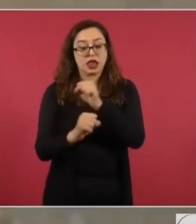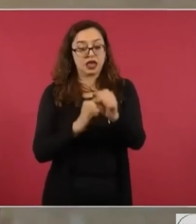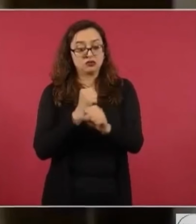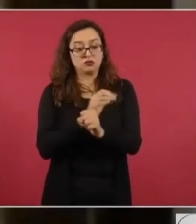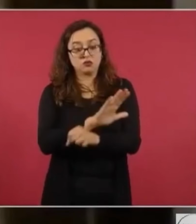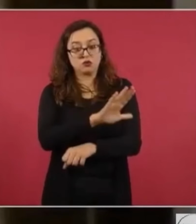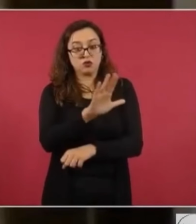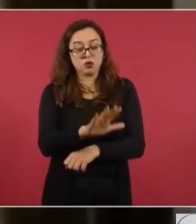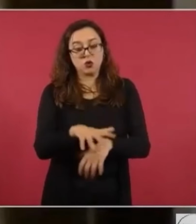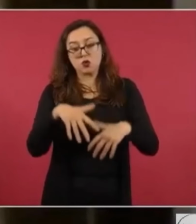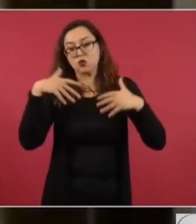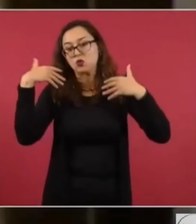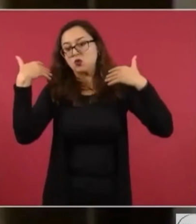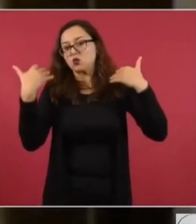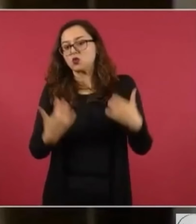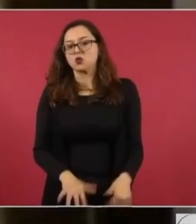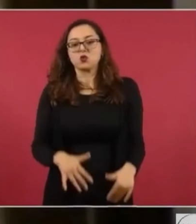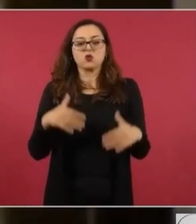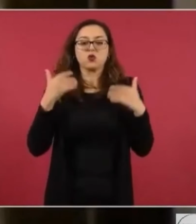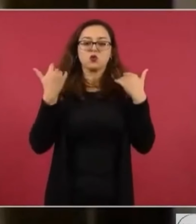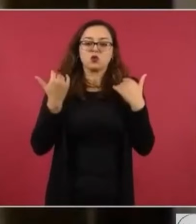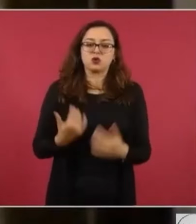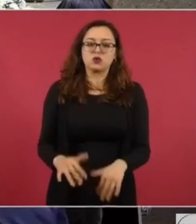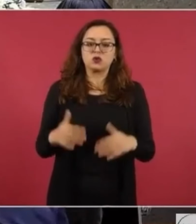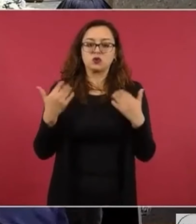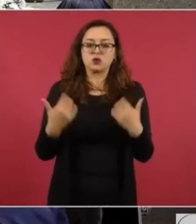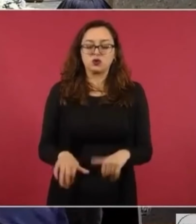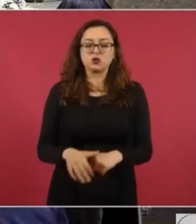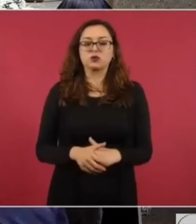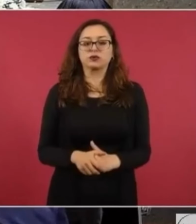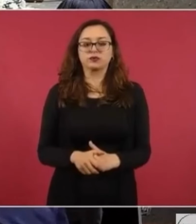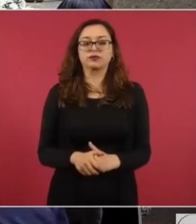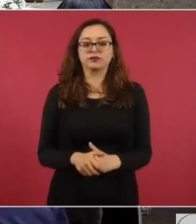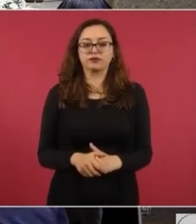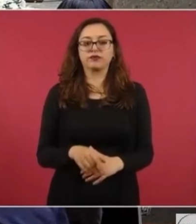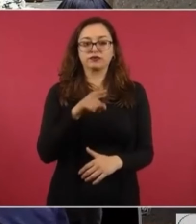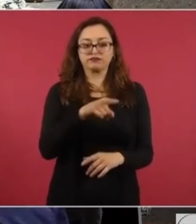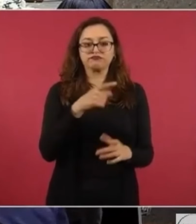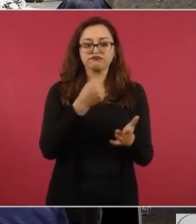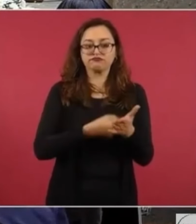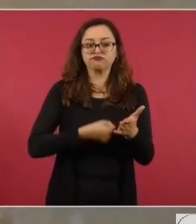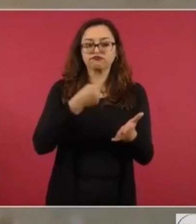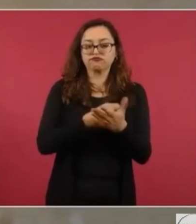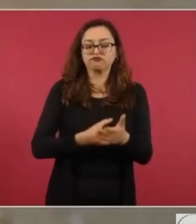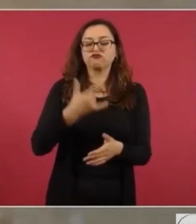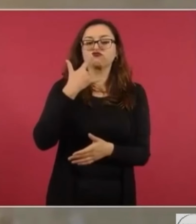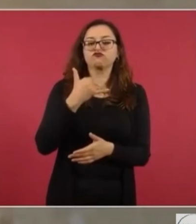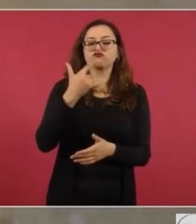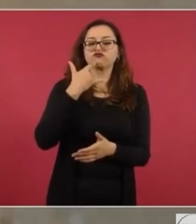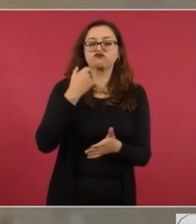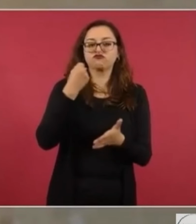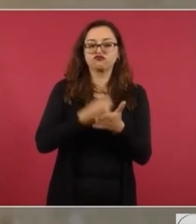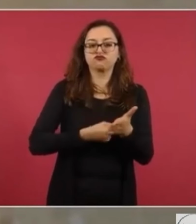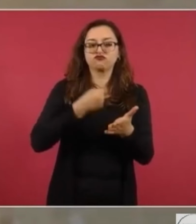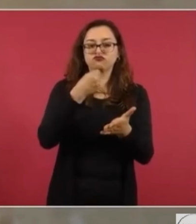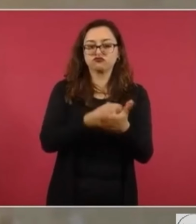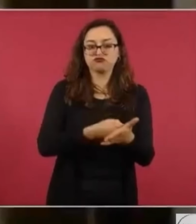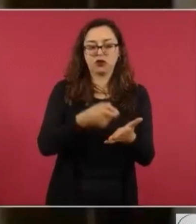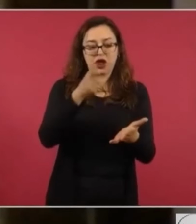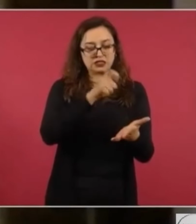también agradezco que su forma de lucha, o una de sus formas de lucha, fuera la